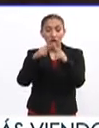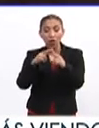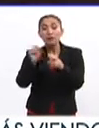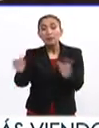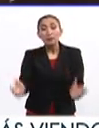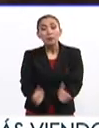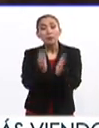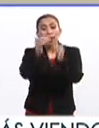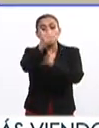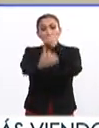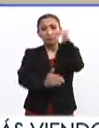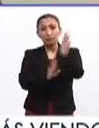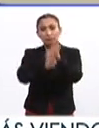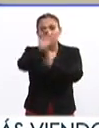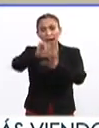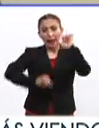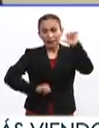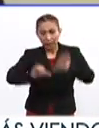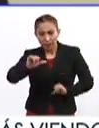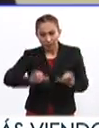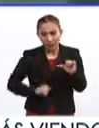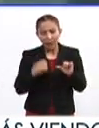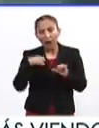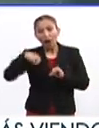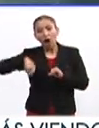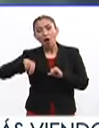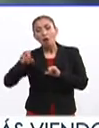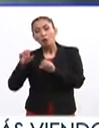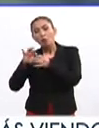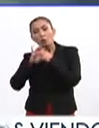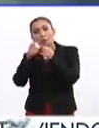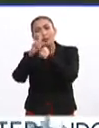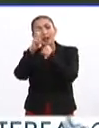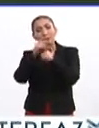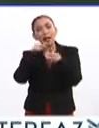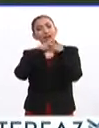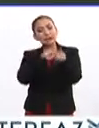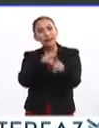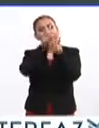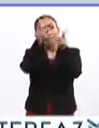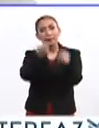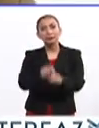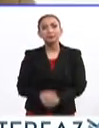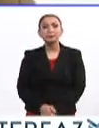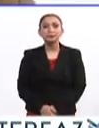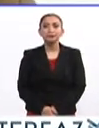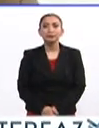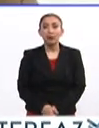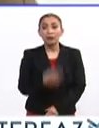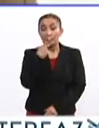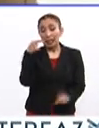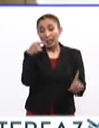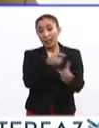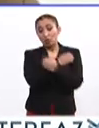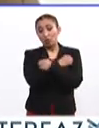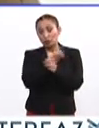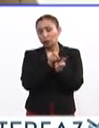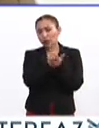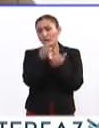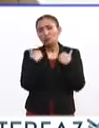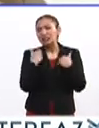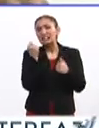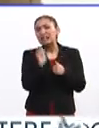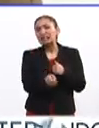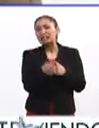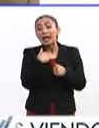y promoverá el desarrollo de las actividades de las Naciones Unidas para el mantenimiento de la paz. Cuando se habla de educación en derechos humanos, se